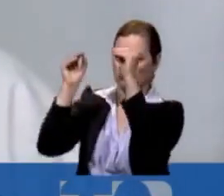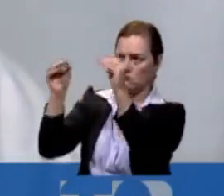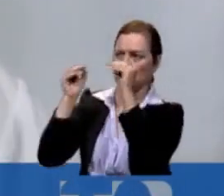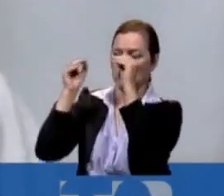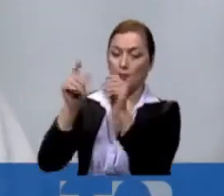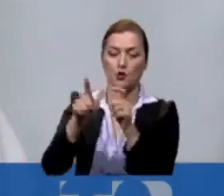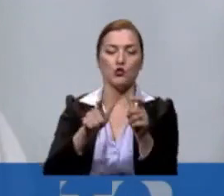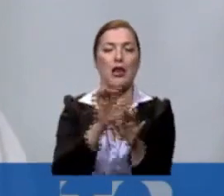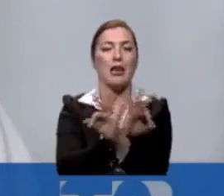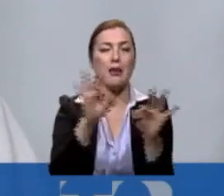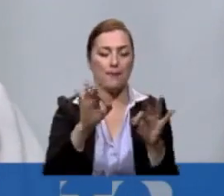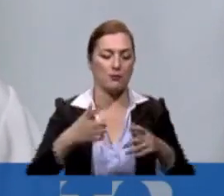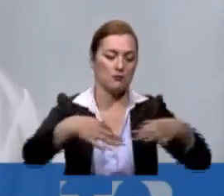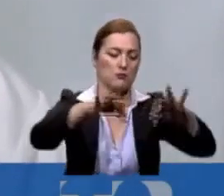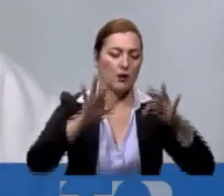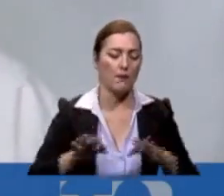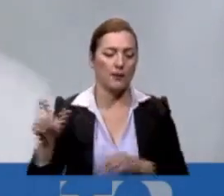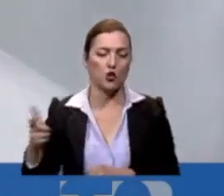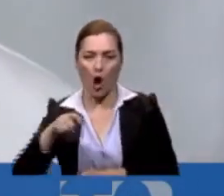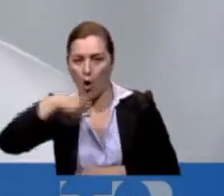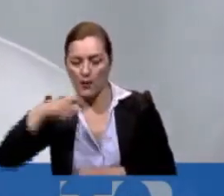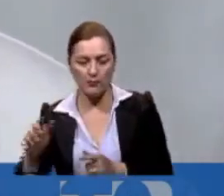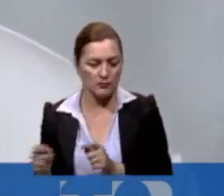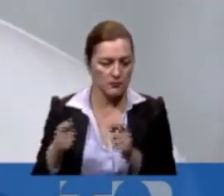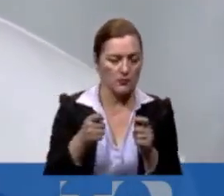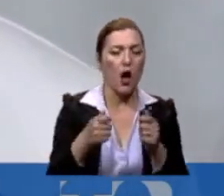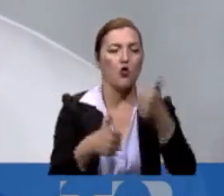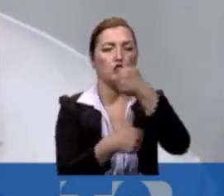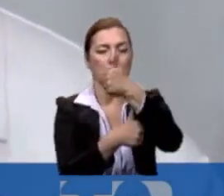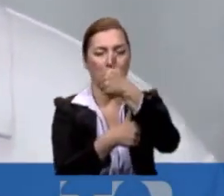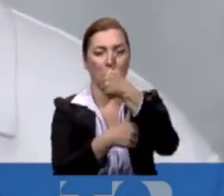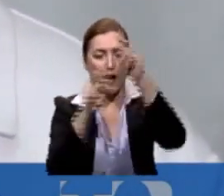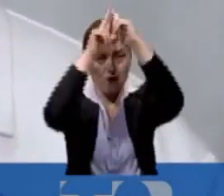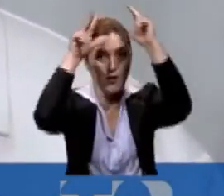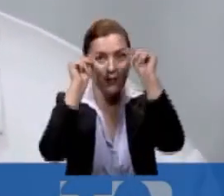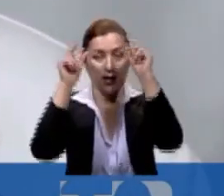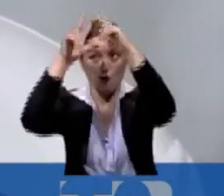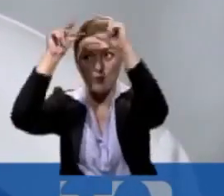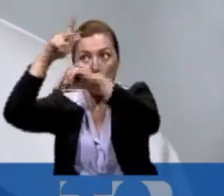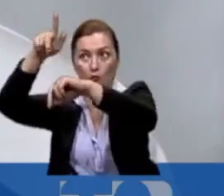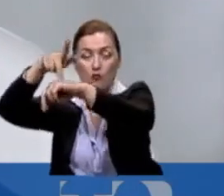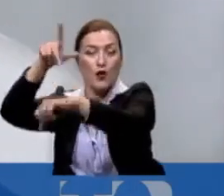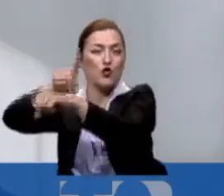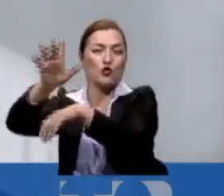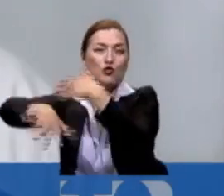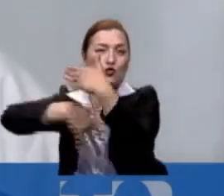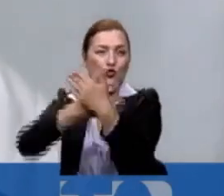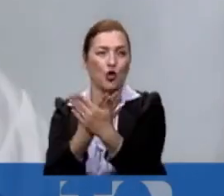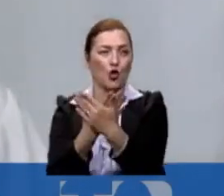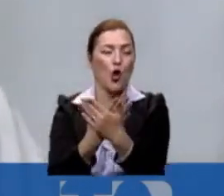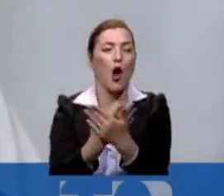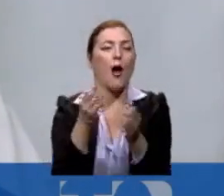hace la cama, la persona que le lleva la comida, el auxiliar de enfermería, la enfermera y los profesionales médicos traten de